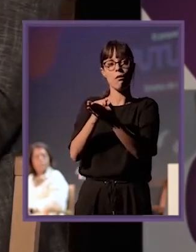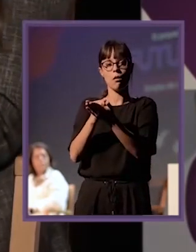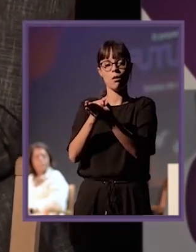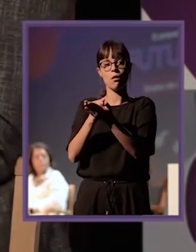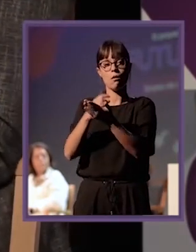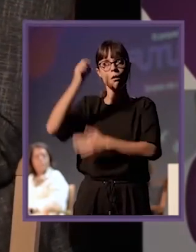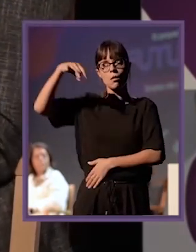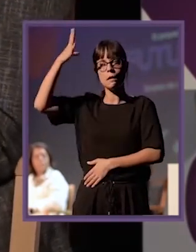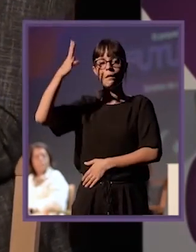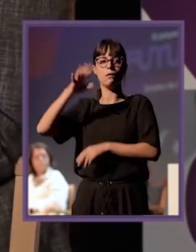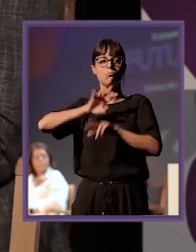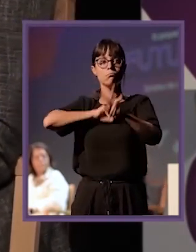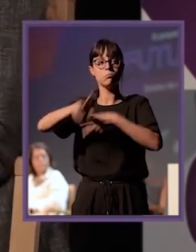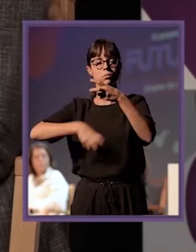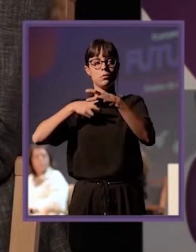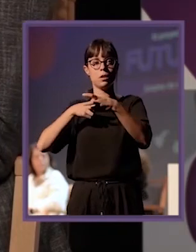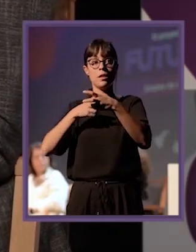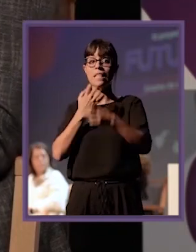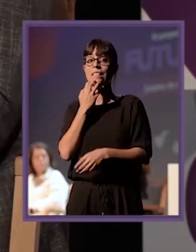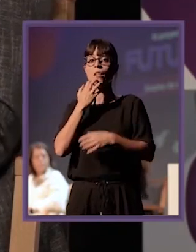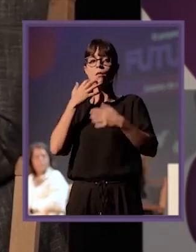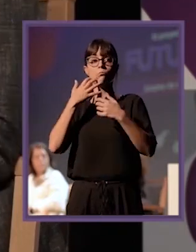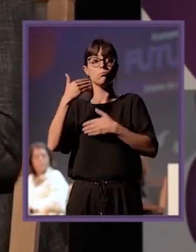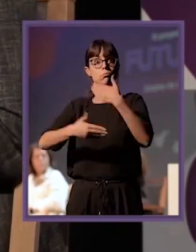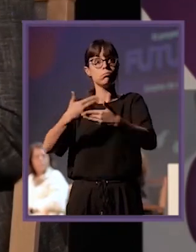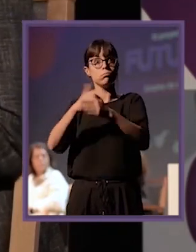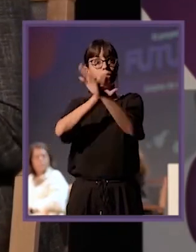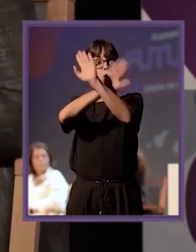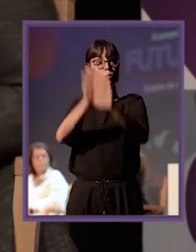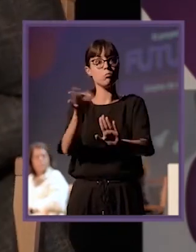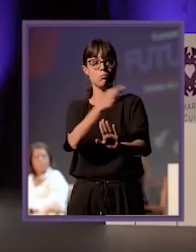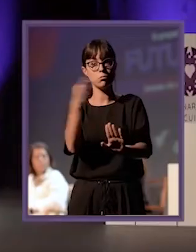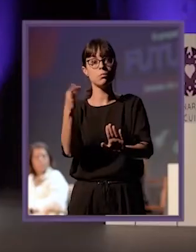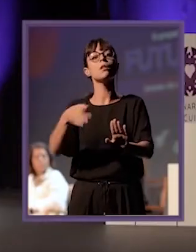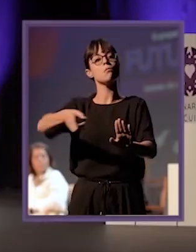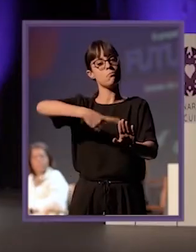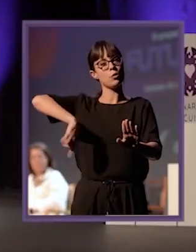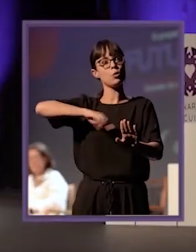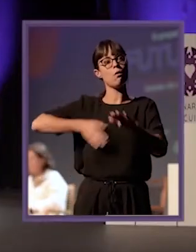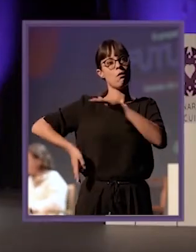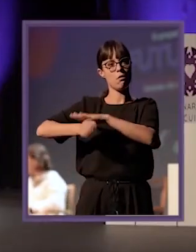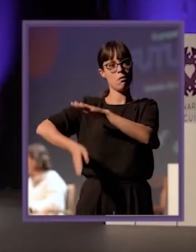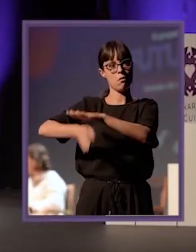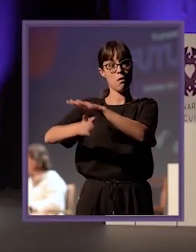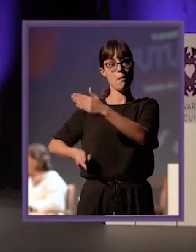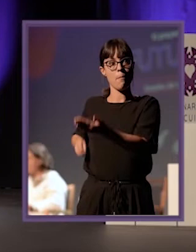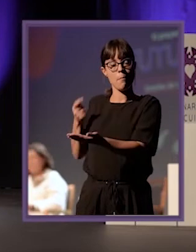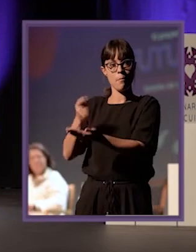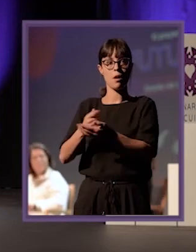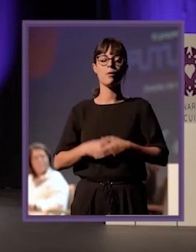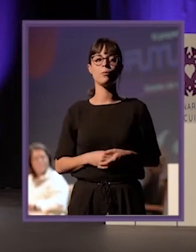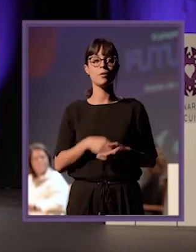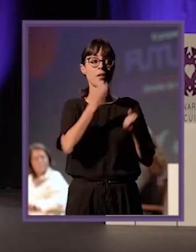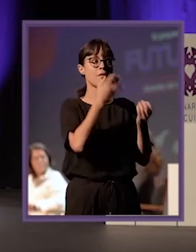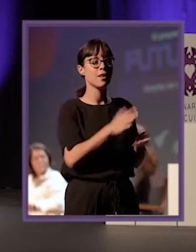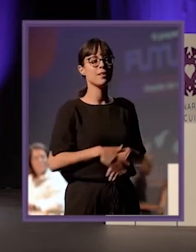funciona, que seamos nosotros, desde la apropiación del proyecto, como instituciones quien lo desarrollemos. Qué bien. Y quería mostrarnos algo, dijo. Ah,